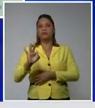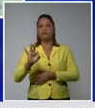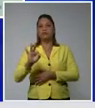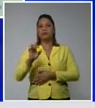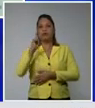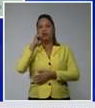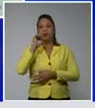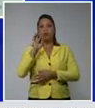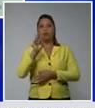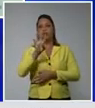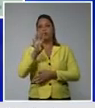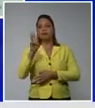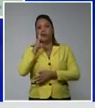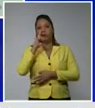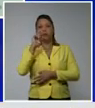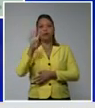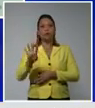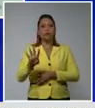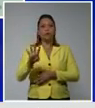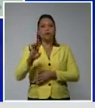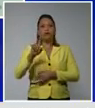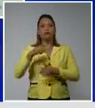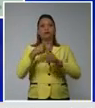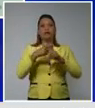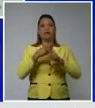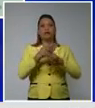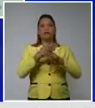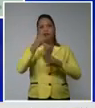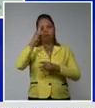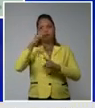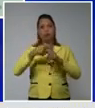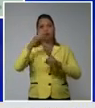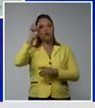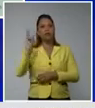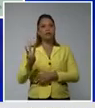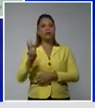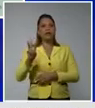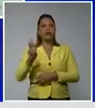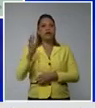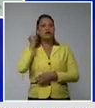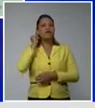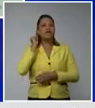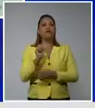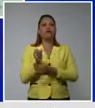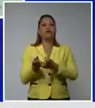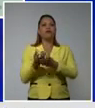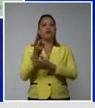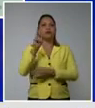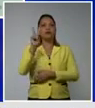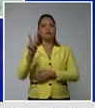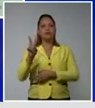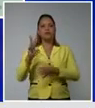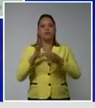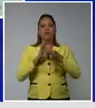con 4, Santa Cruz del Sur con 3, Florida y Guaymaro con 2 cada uno.